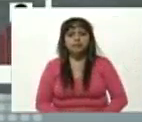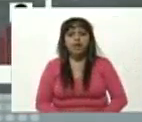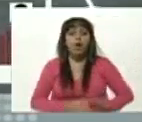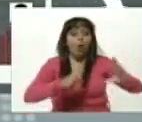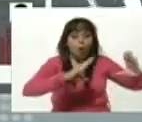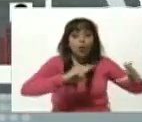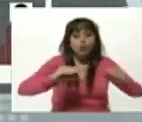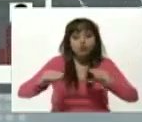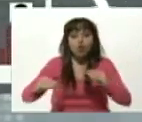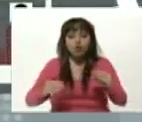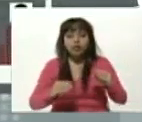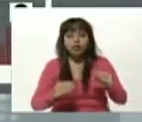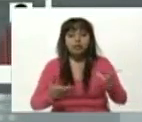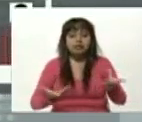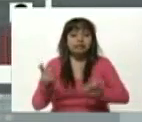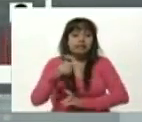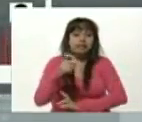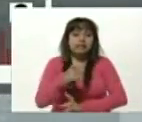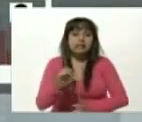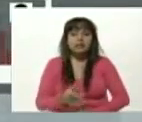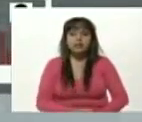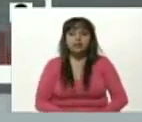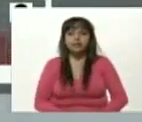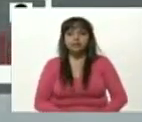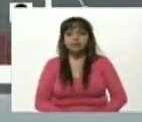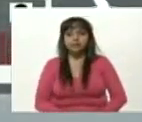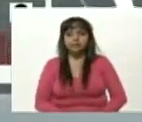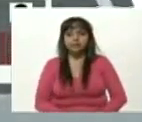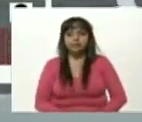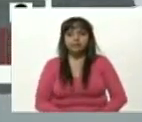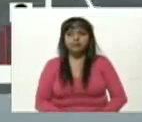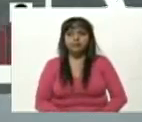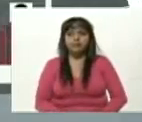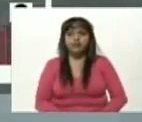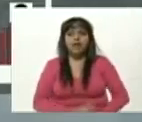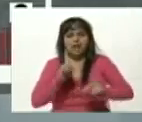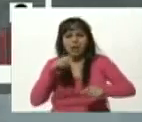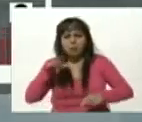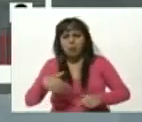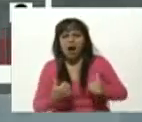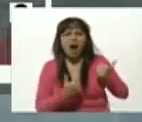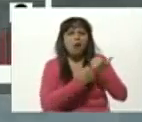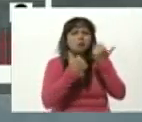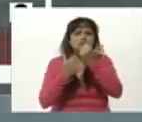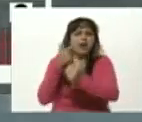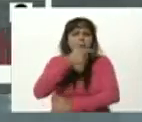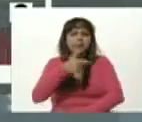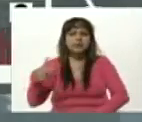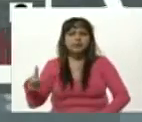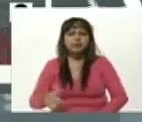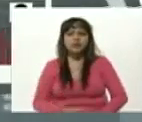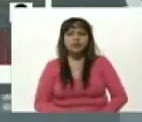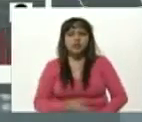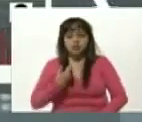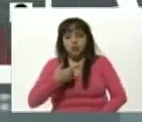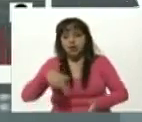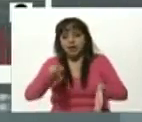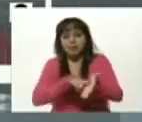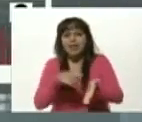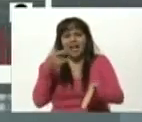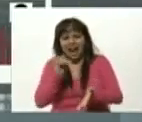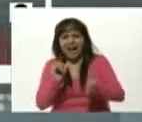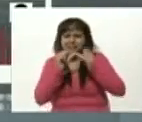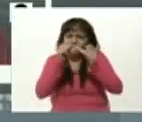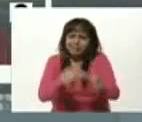los colchones, sobre todo, presidente, y en lo que se pueda apoyar a toda nuestra gente. Pero repito, aquí estamos al pie del